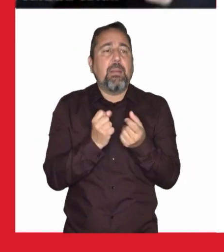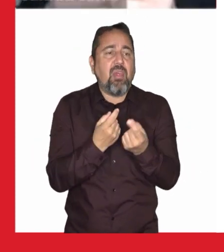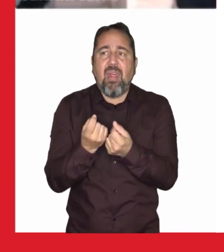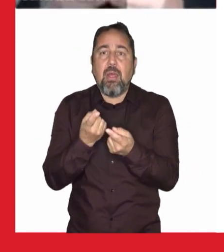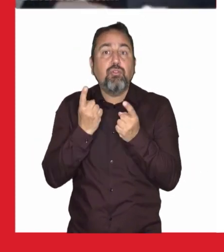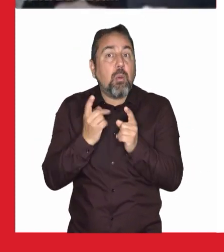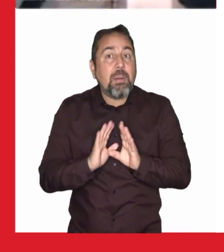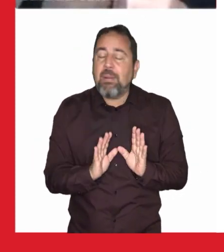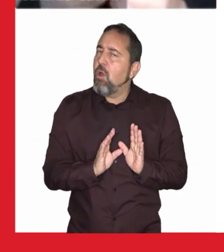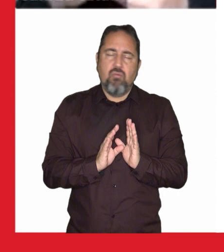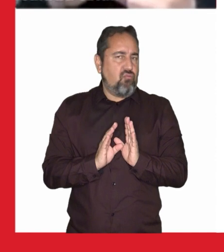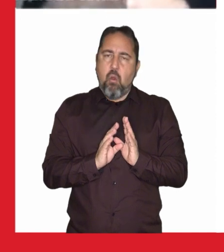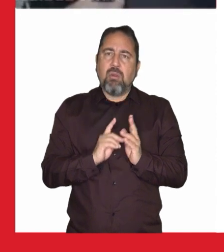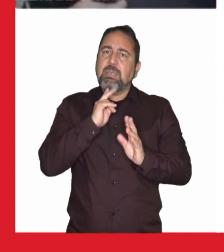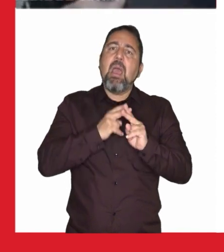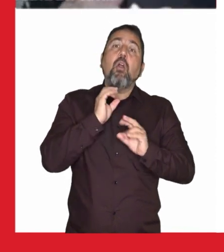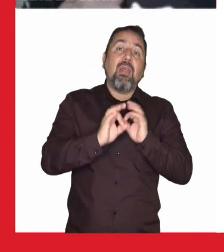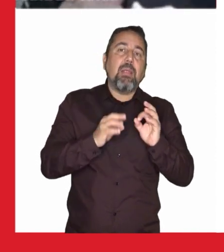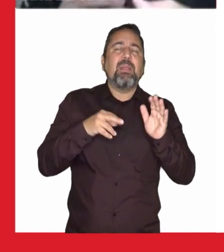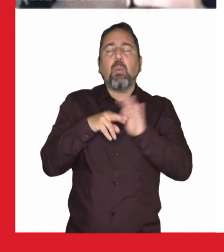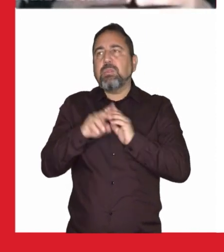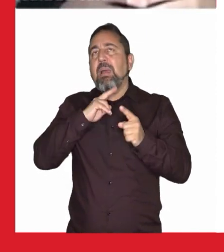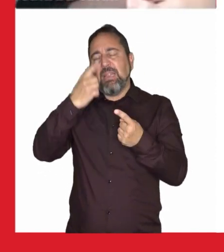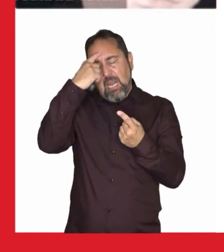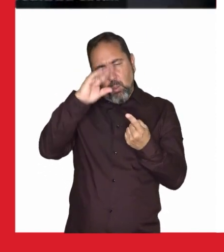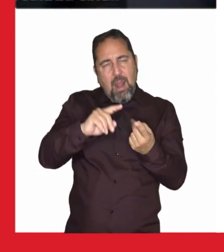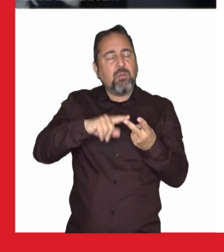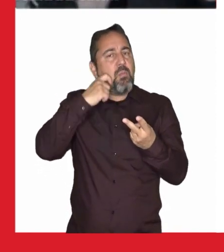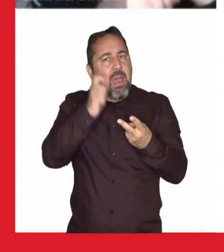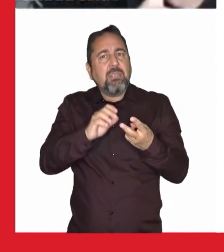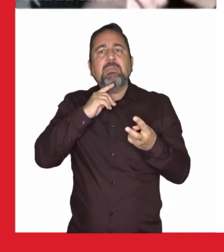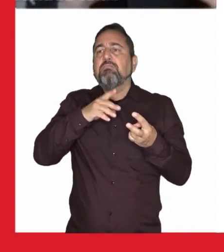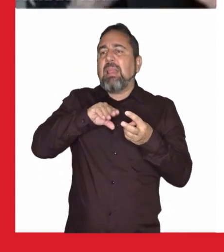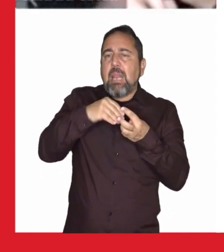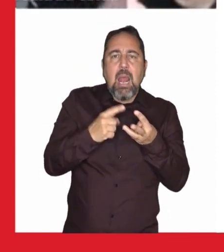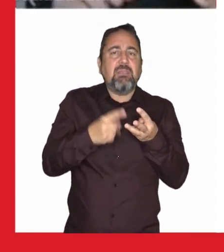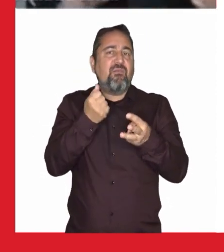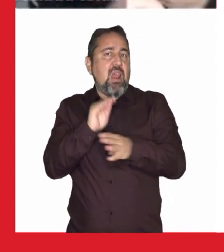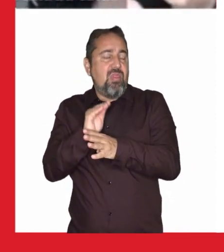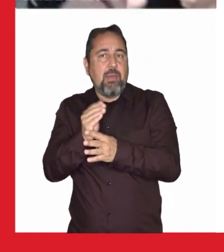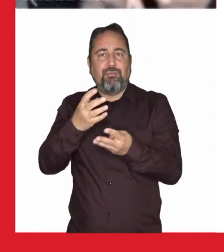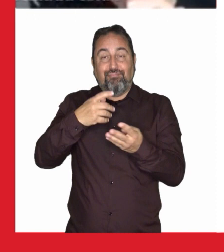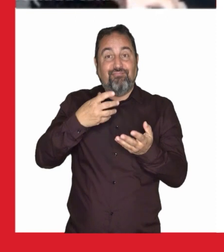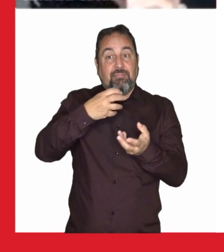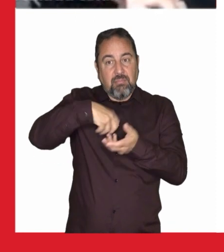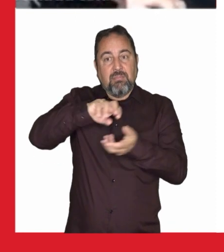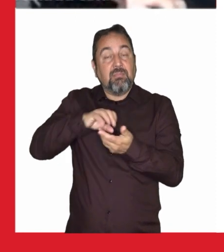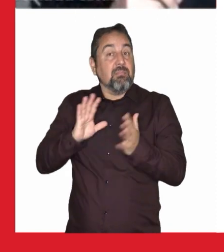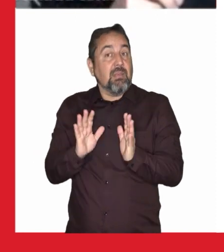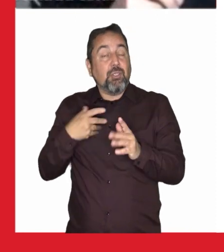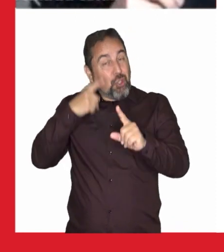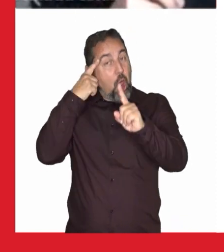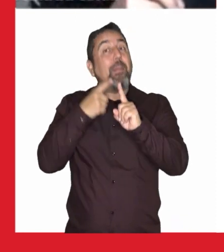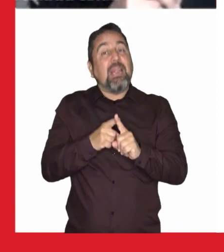solamente producir el producto o prestar el servicio, que hay que organizar recursos intelectuales, humanos, materiales,